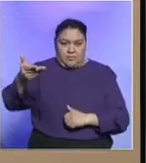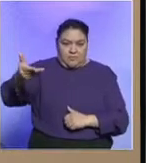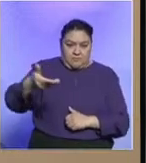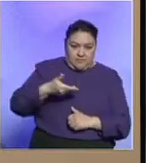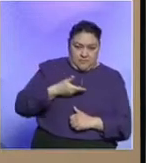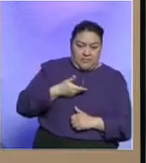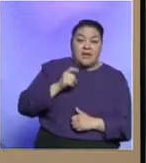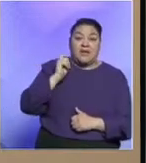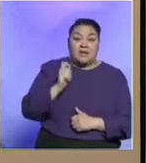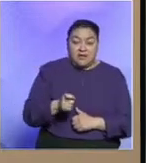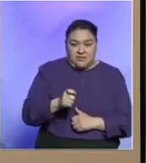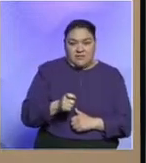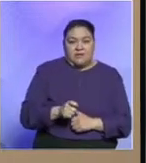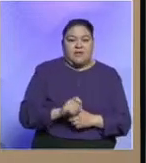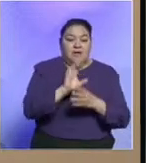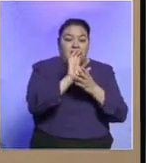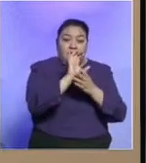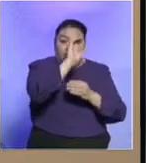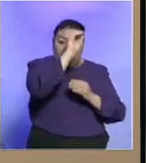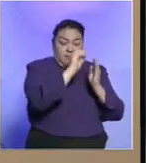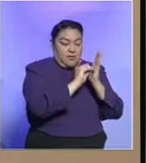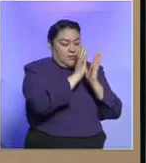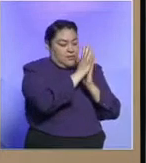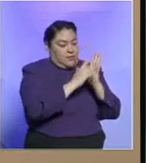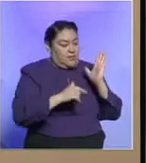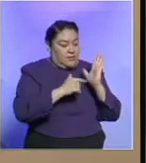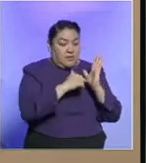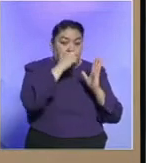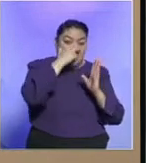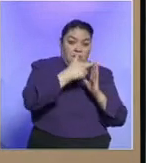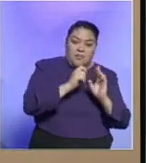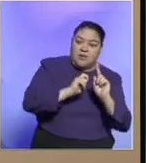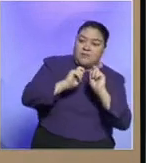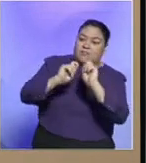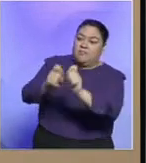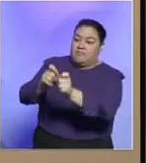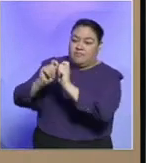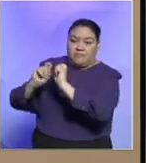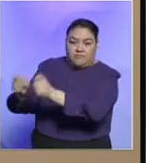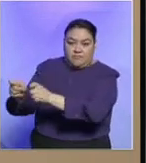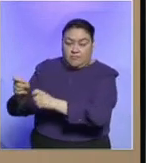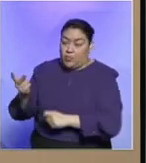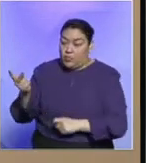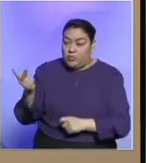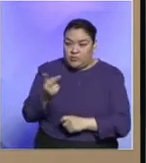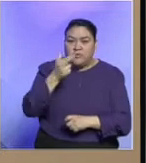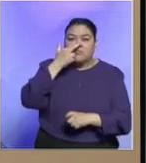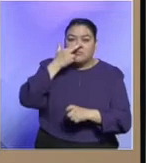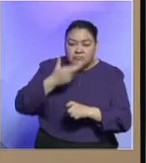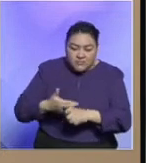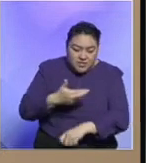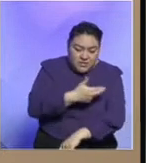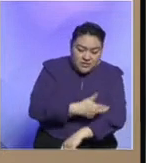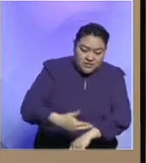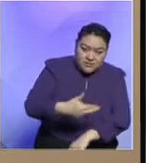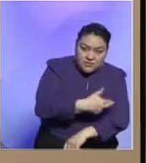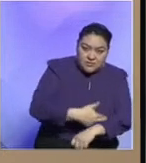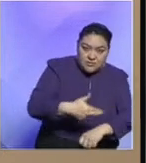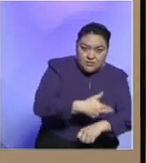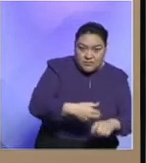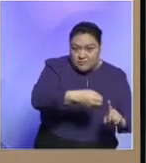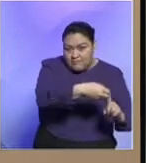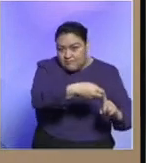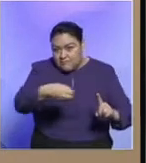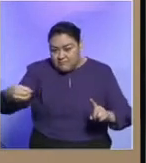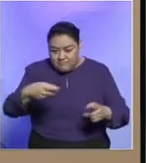Poder Revisor de la Constitución les confirió la atribución para participar en la